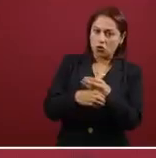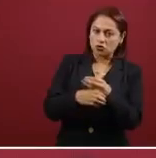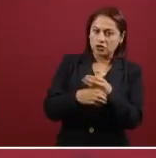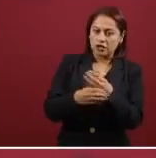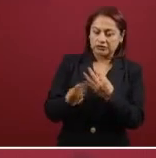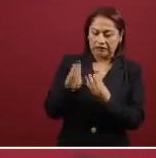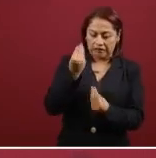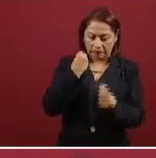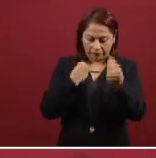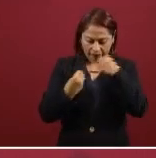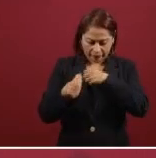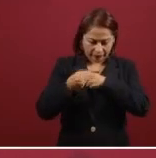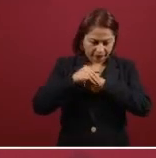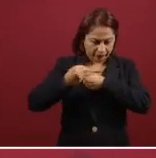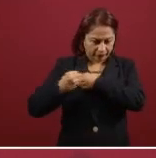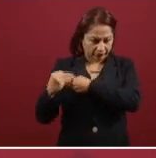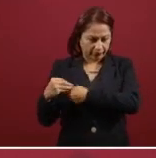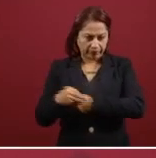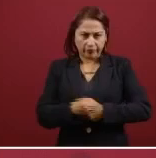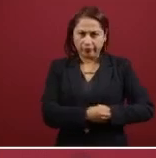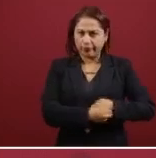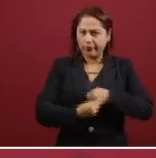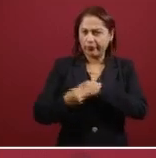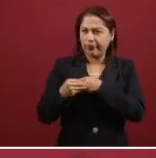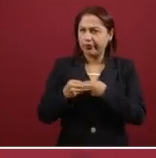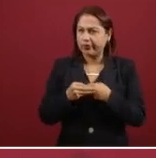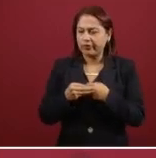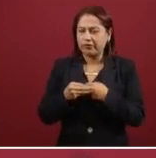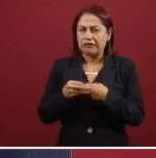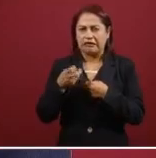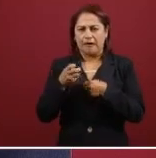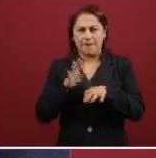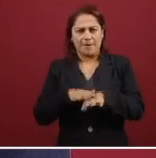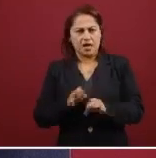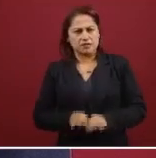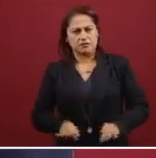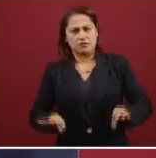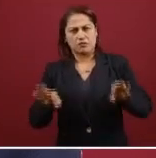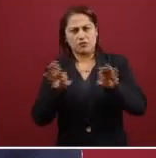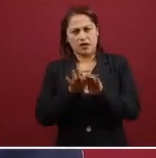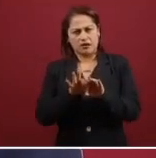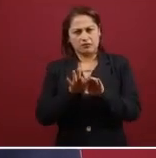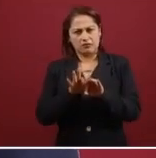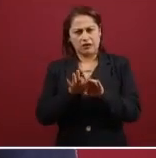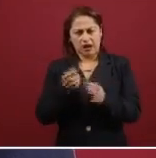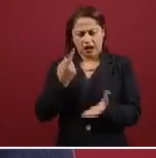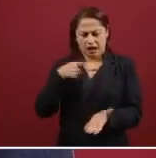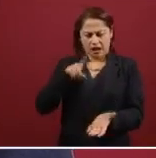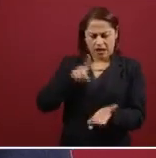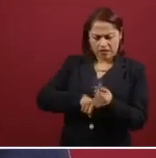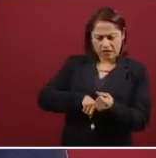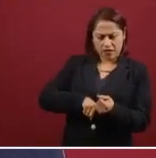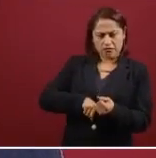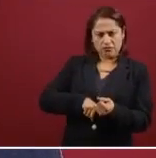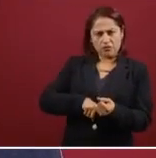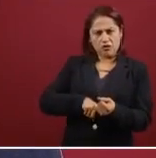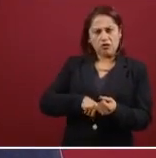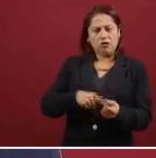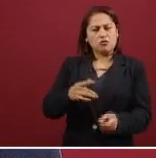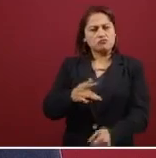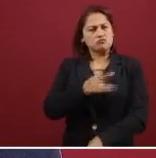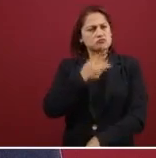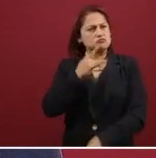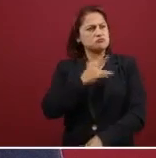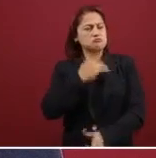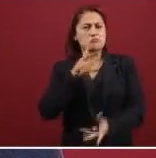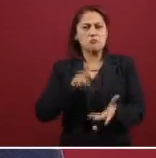dimensionado, se han puesto por encima de valores culturales, morales, espirituales.